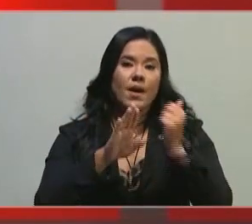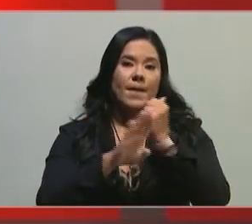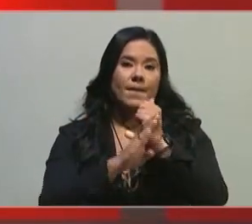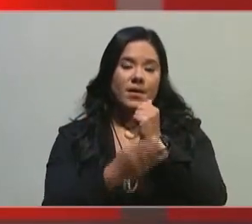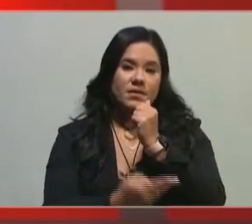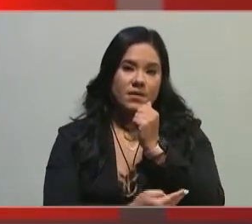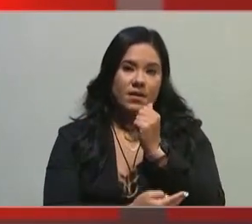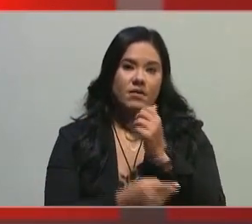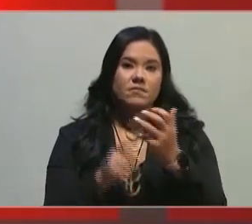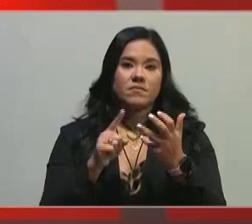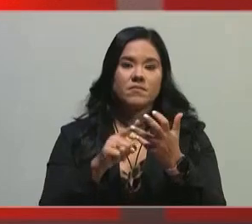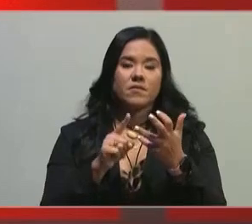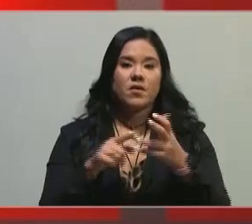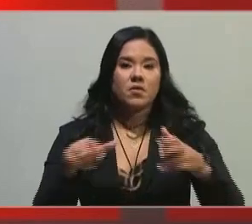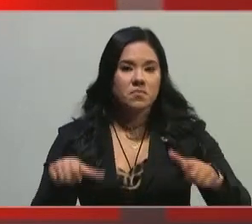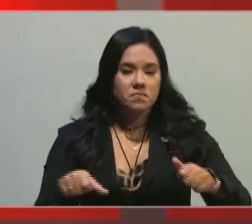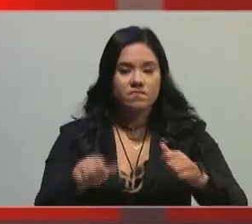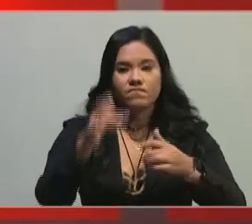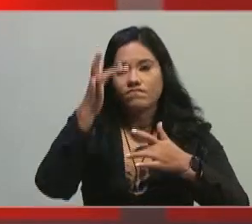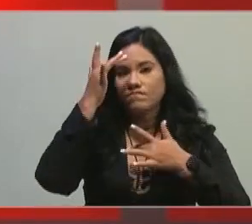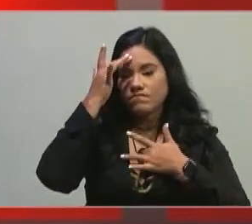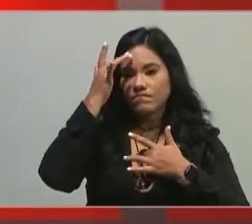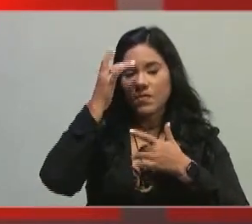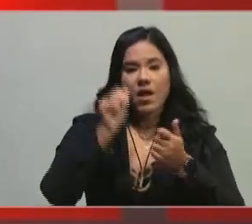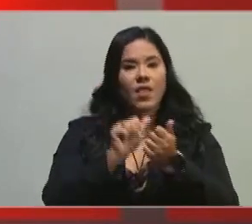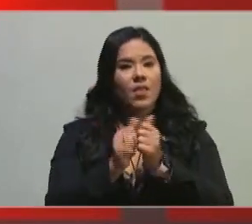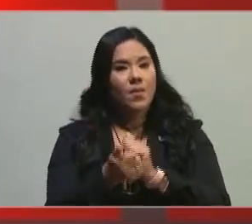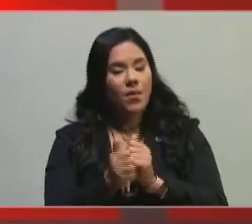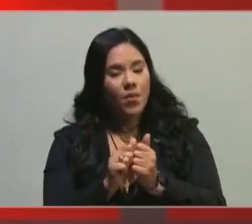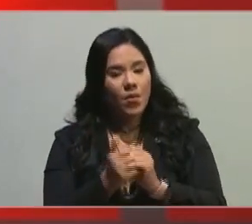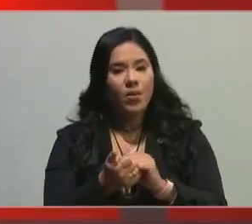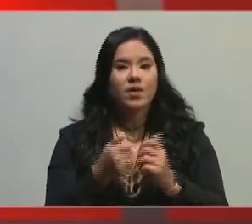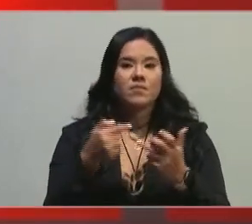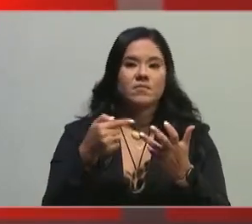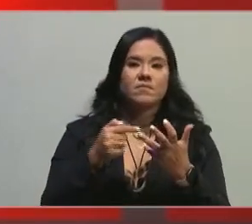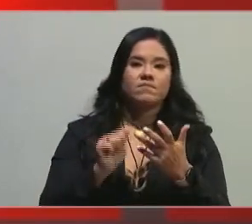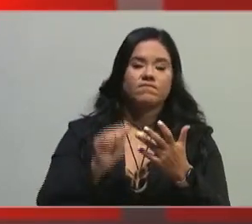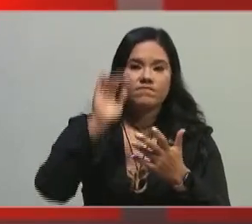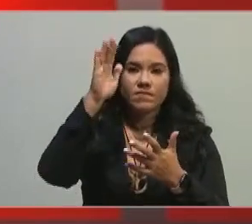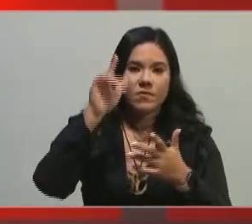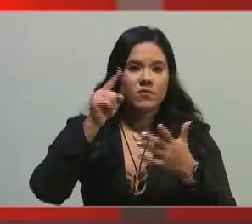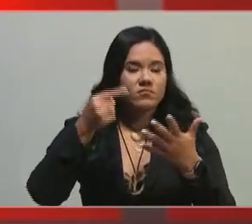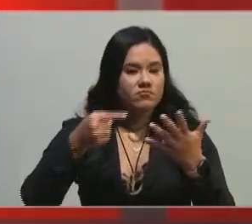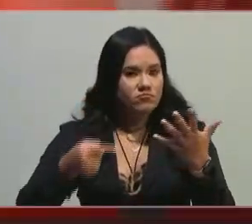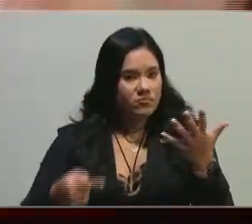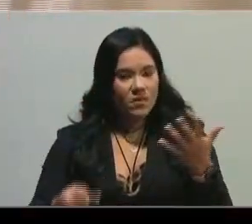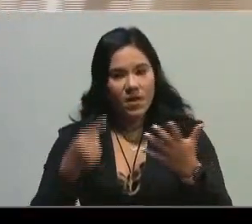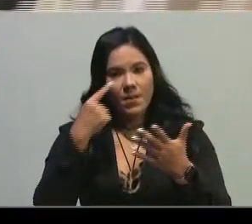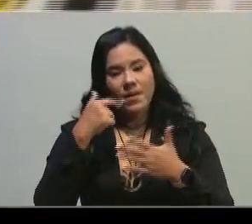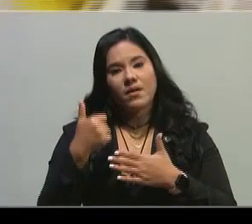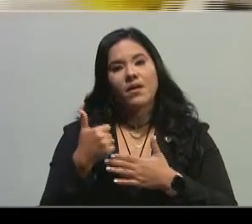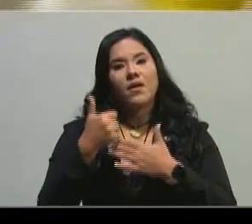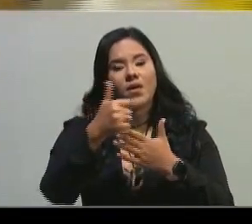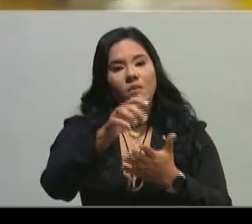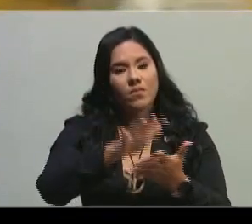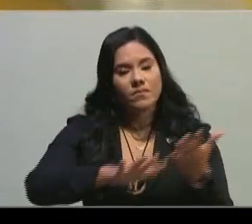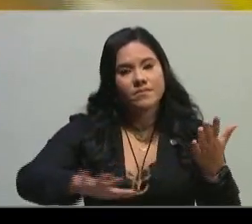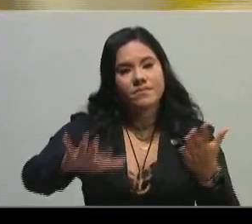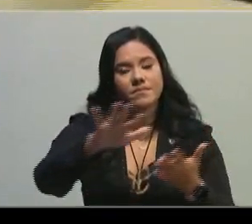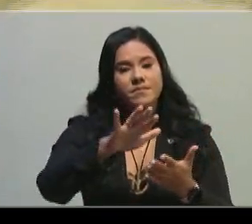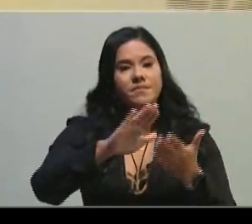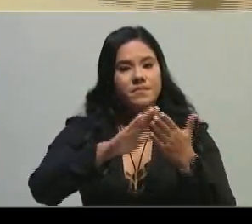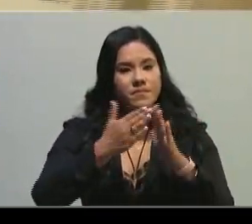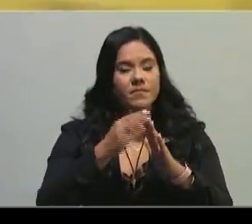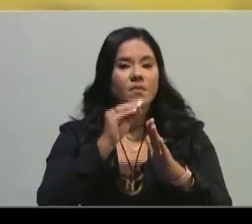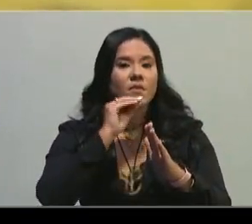infraestructura comunitarias deporte eh y demás programas que llevamos a cabo de de esta institución O